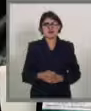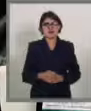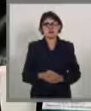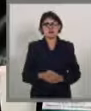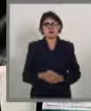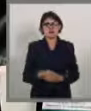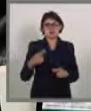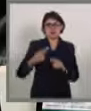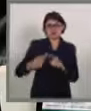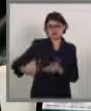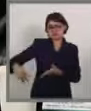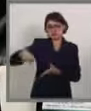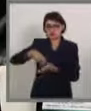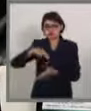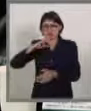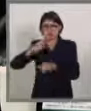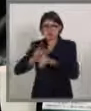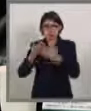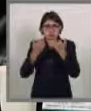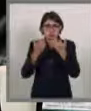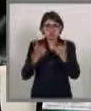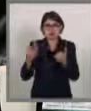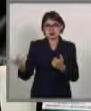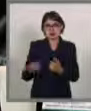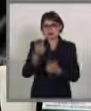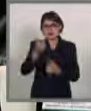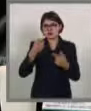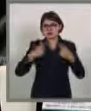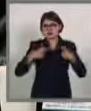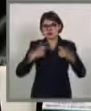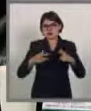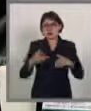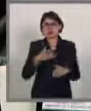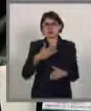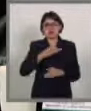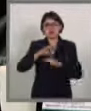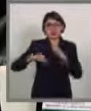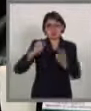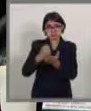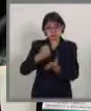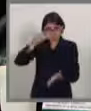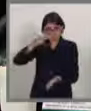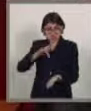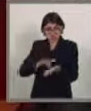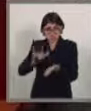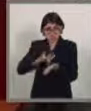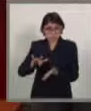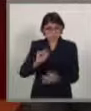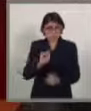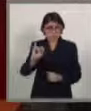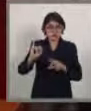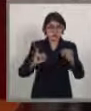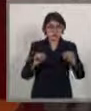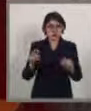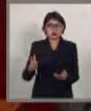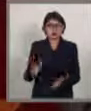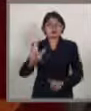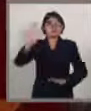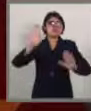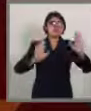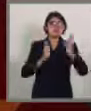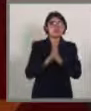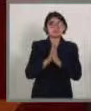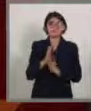oradores consulte la secreta de la asamblea en votación económicas y el de aprobarse la propuesta presentada consultó a la asamblea de votación económica